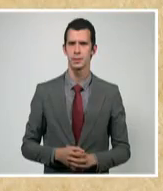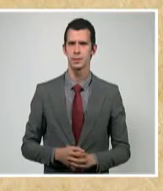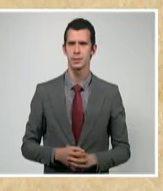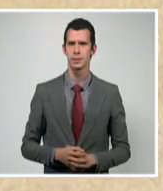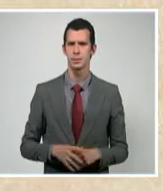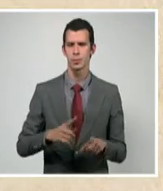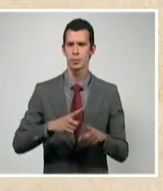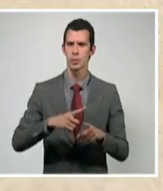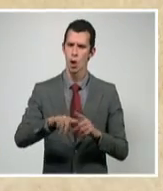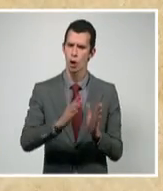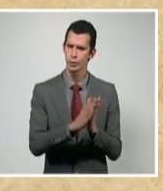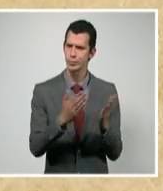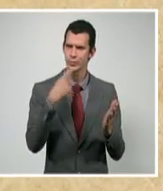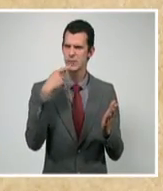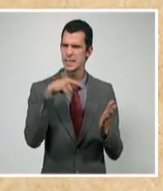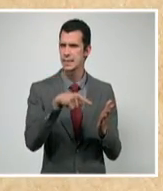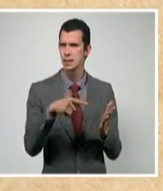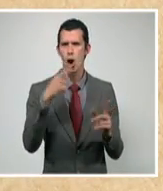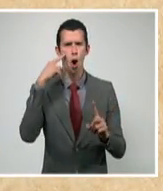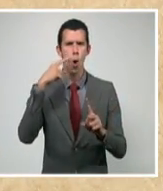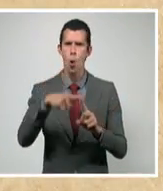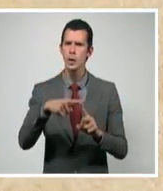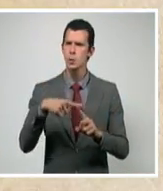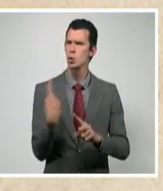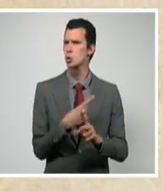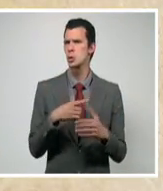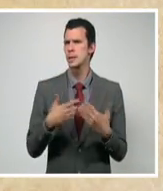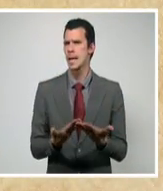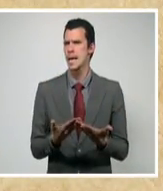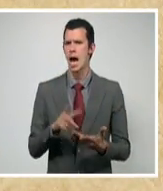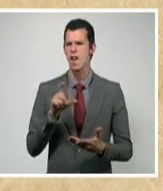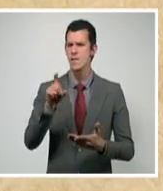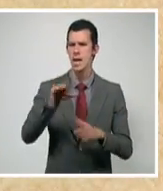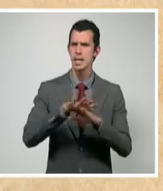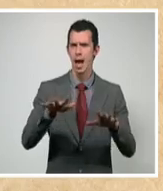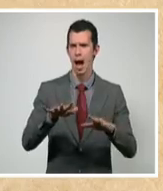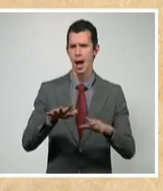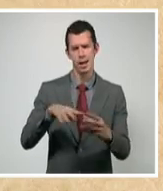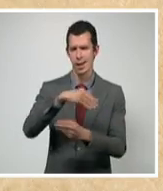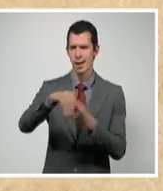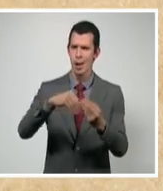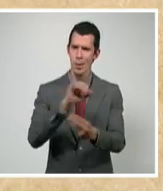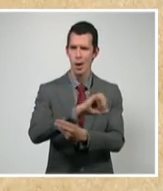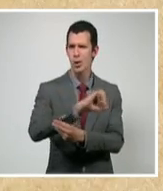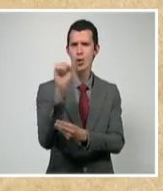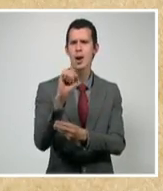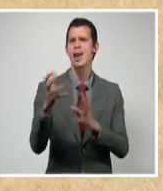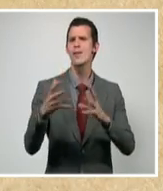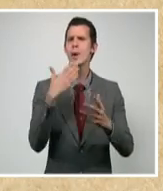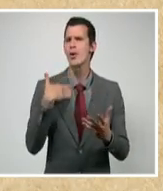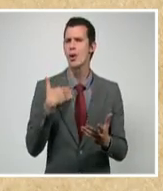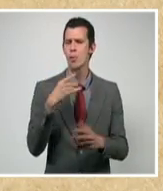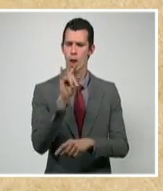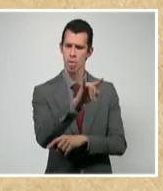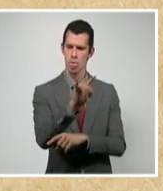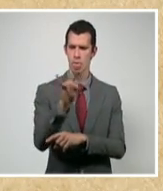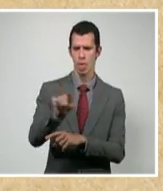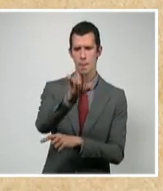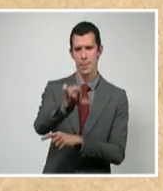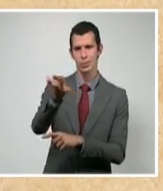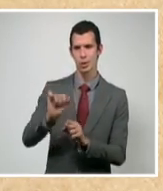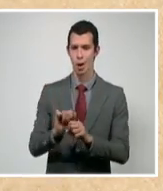El objetivo final de la estrategia es el derrotar en el terreno de las ideas mediante el deslumbramiento y la persuasión, la manipulación